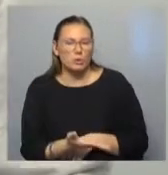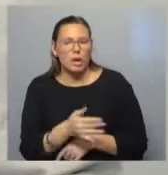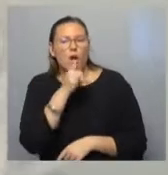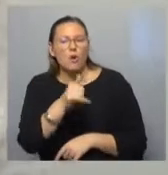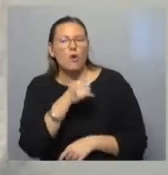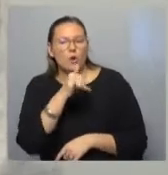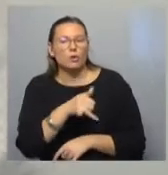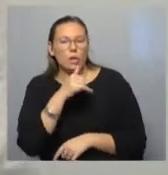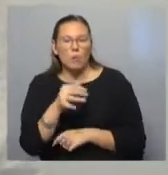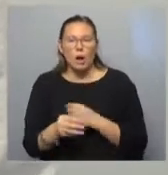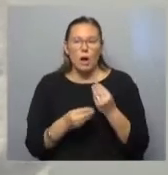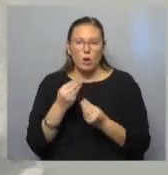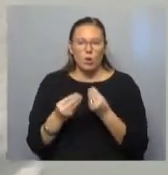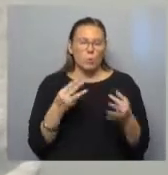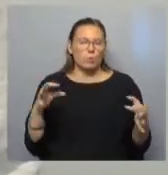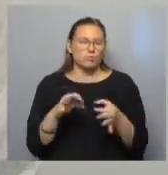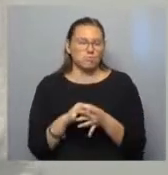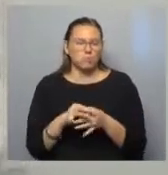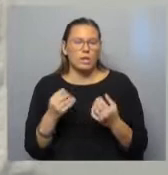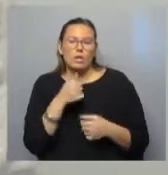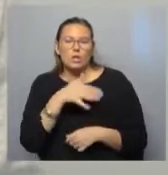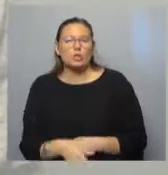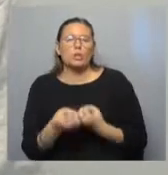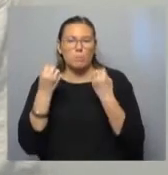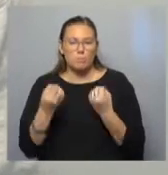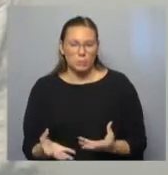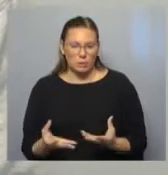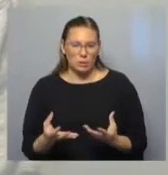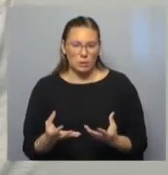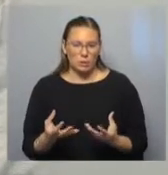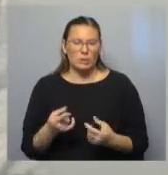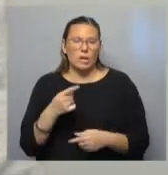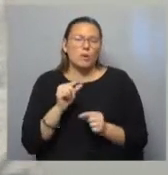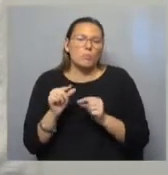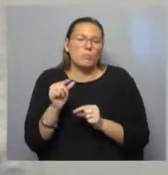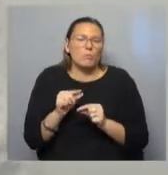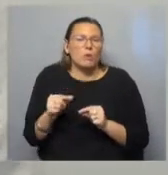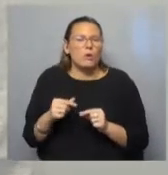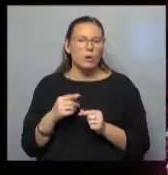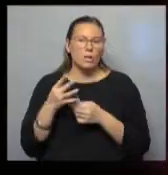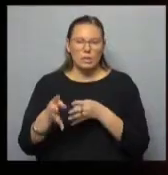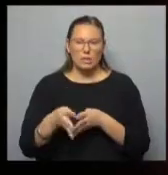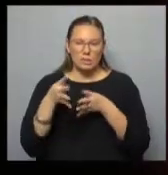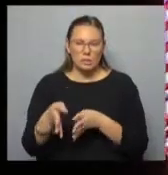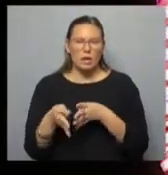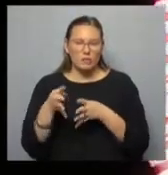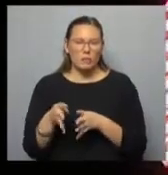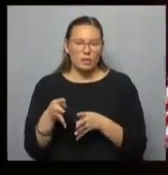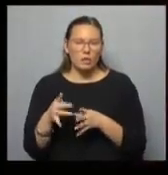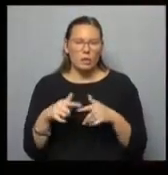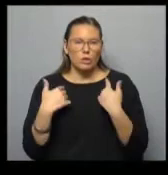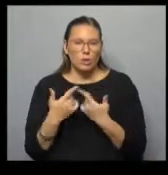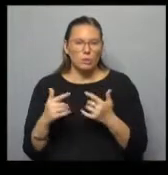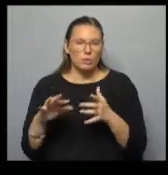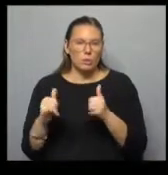hablando, cómo se unen esas historias y por qué. Y ahí está un poco como el desafío de nuestro